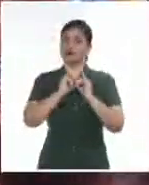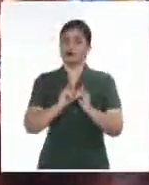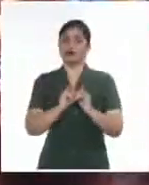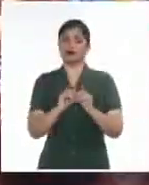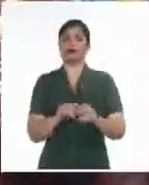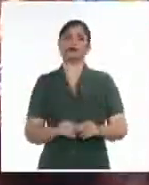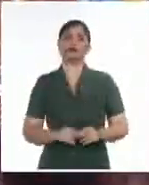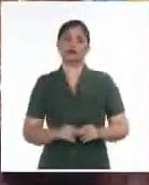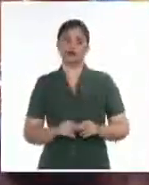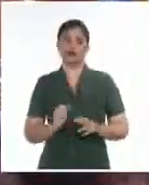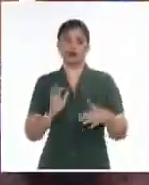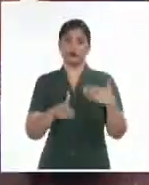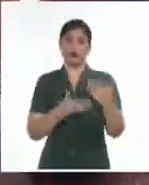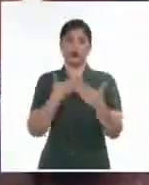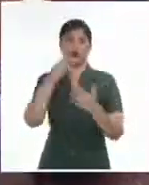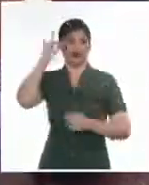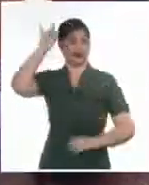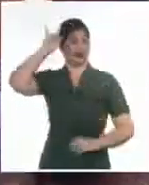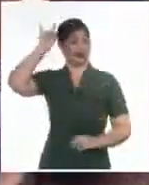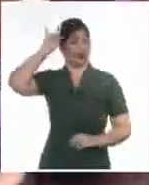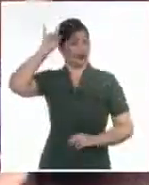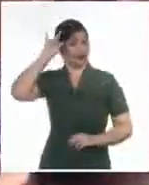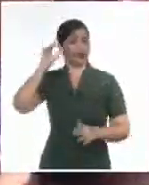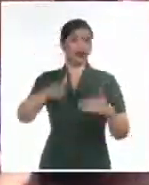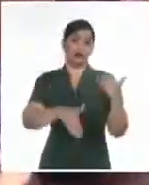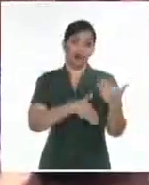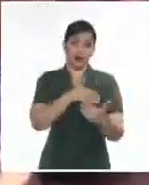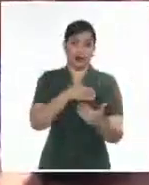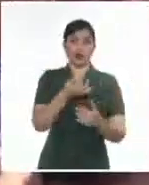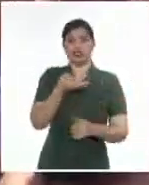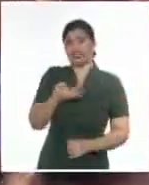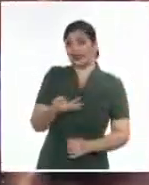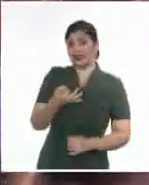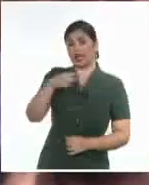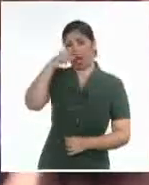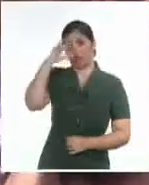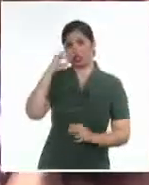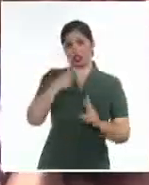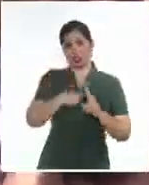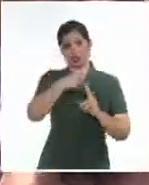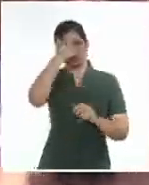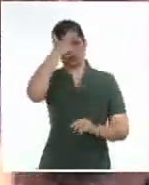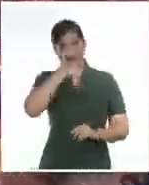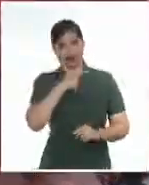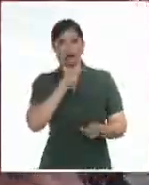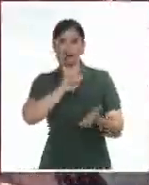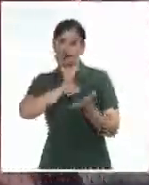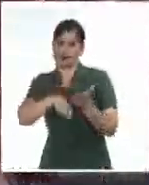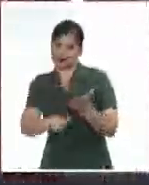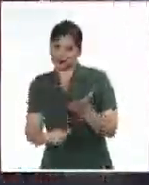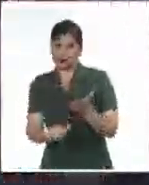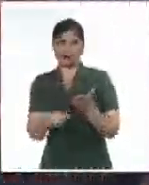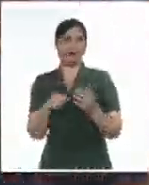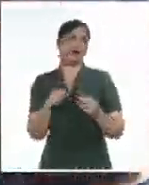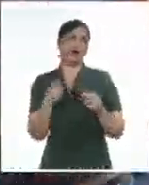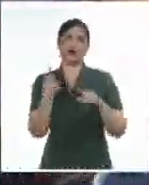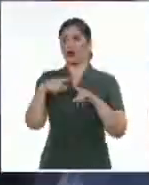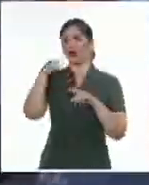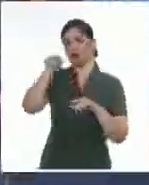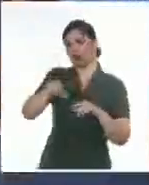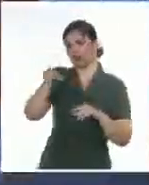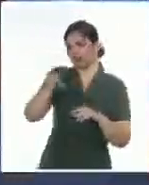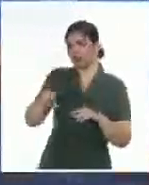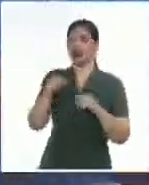de leche y la no importación de soya, sin embargo están haciendo entonces, con productores han contratado fruta, están haciendo otro grupo de productos, o sea,